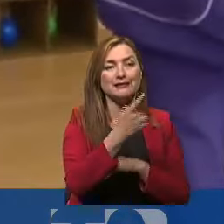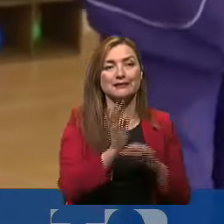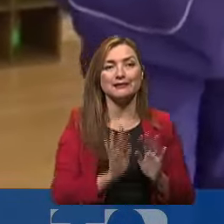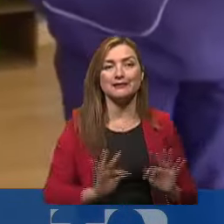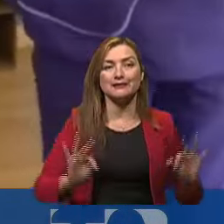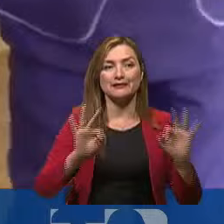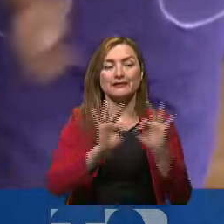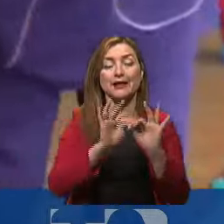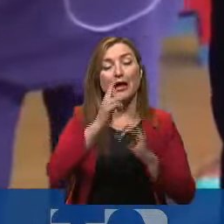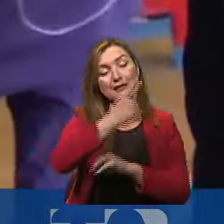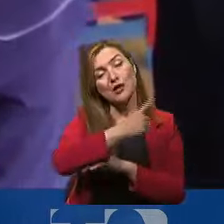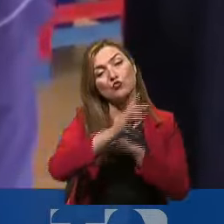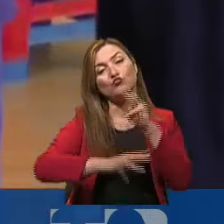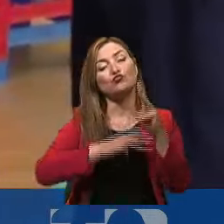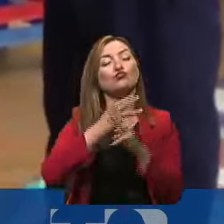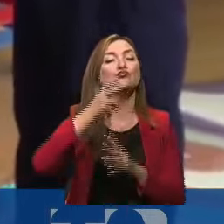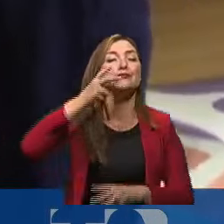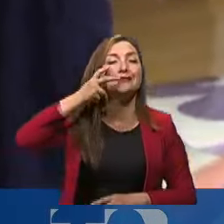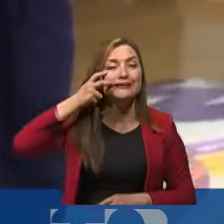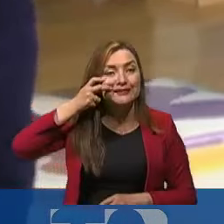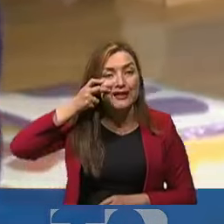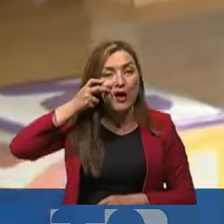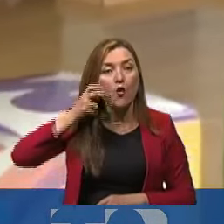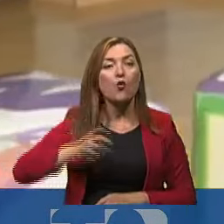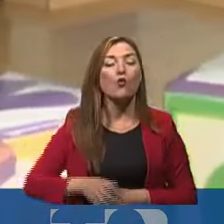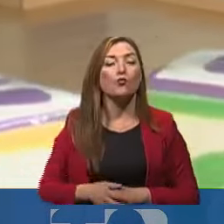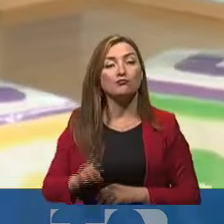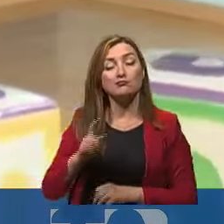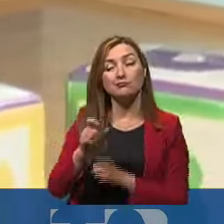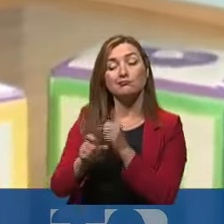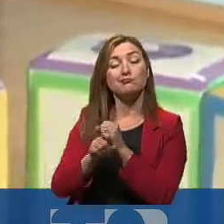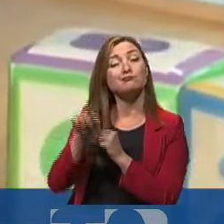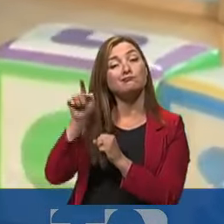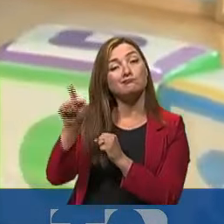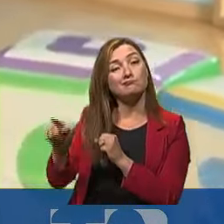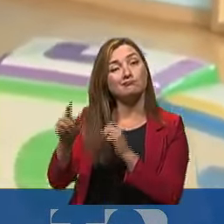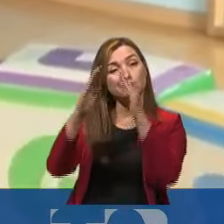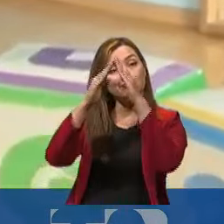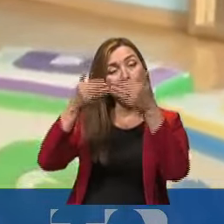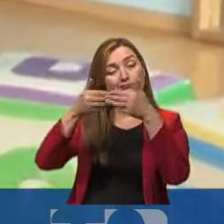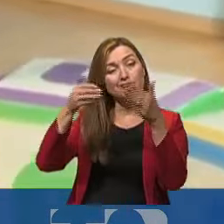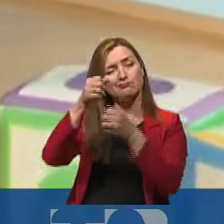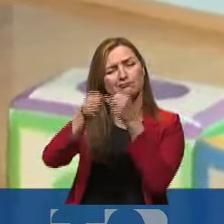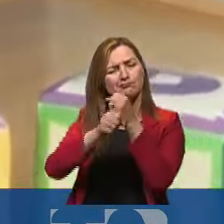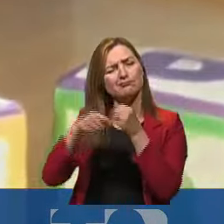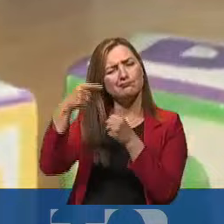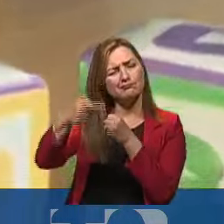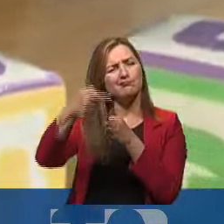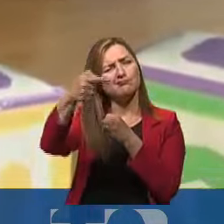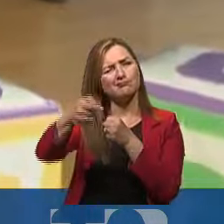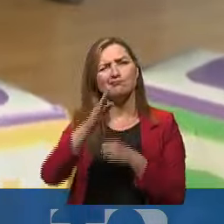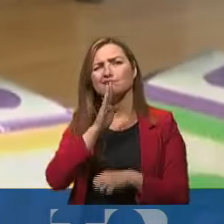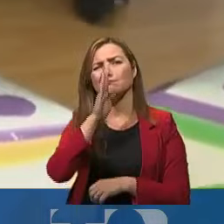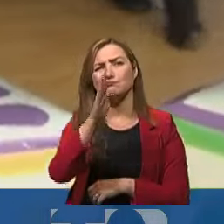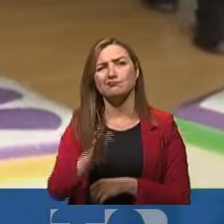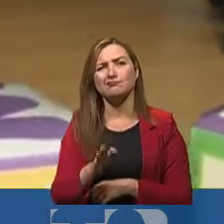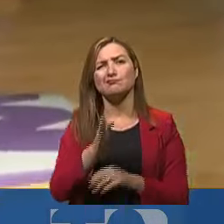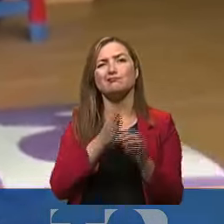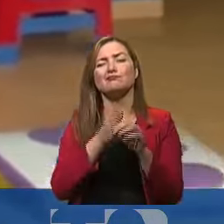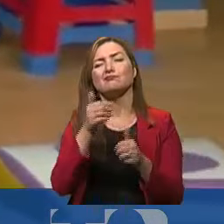Como saben, es el Día Mundial del Síndrome de Down. Cada año nosotros realizamos la Casa Abierta, donde básicamente el objetivo es que